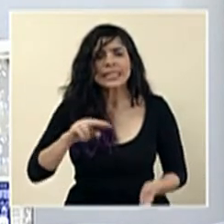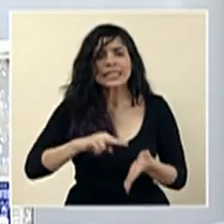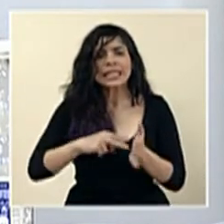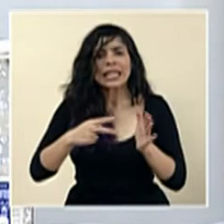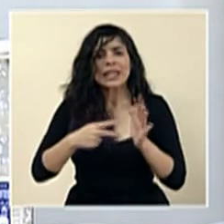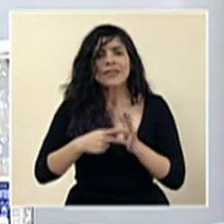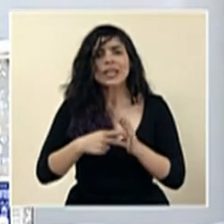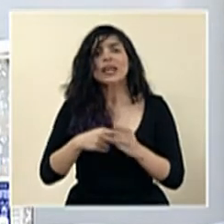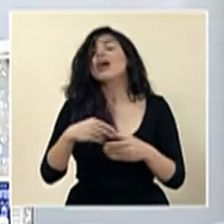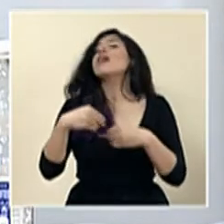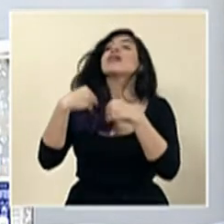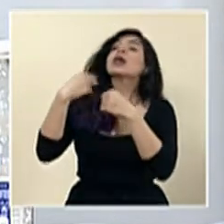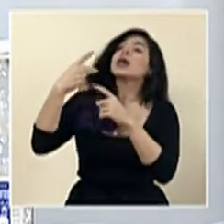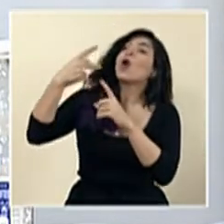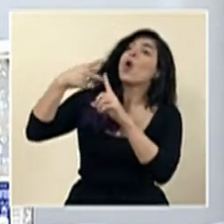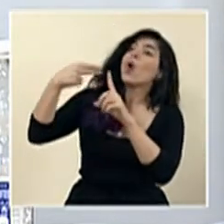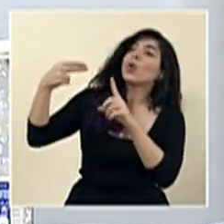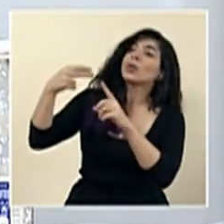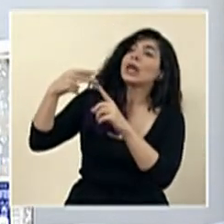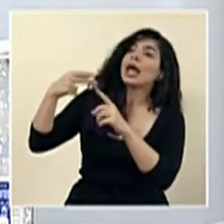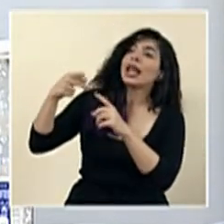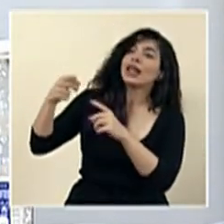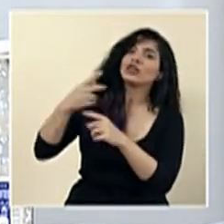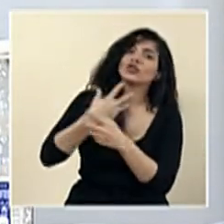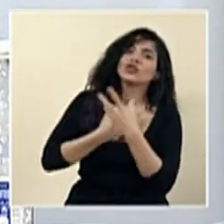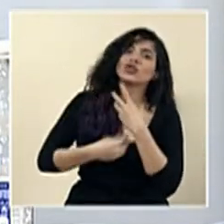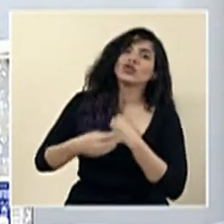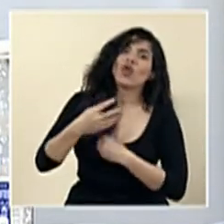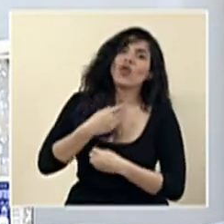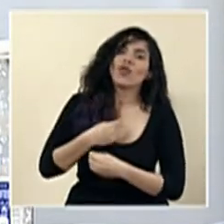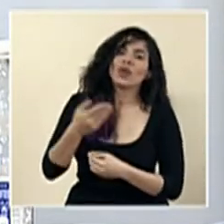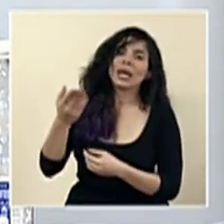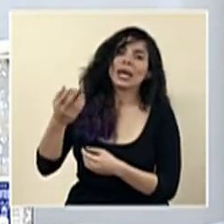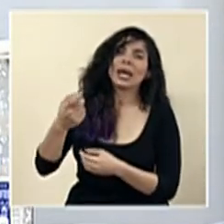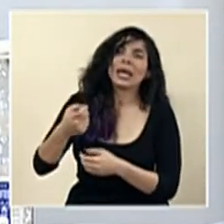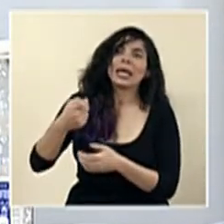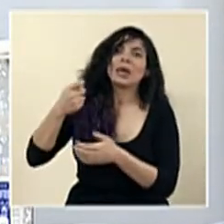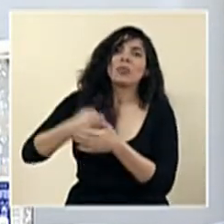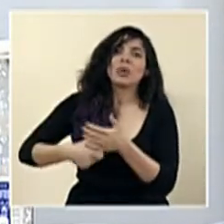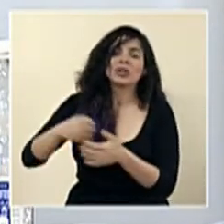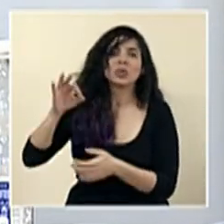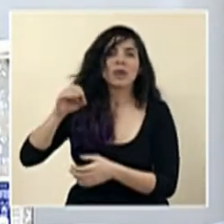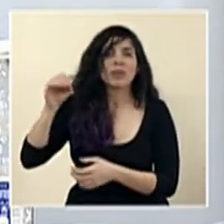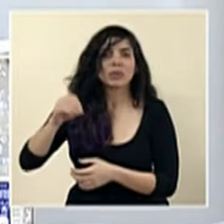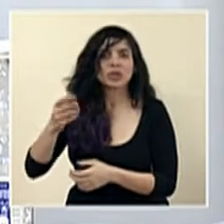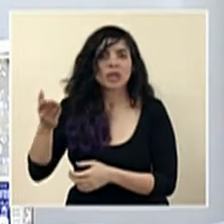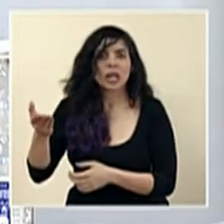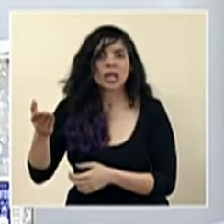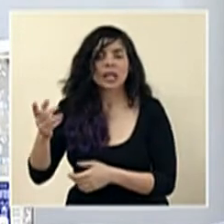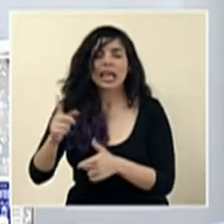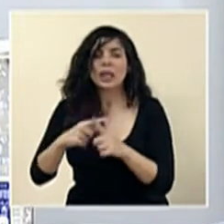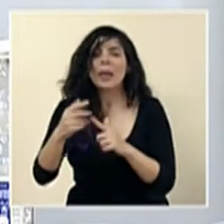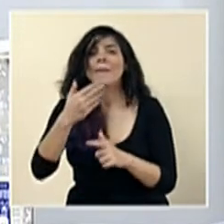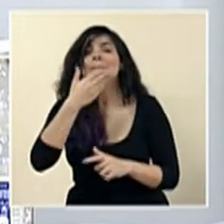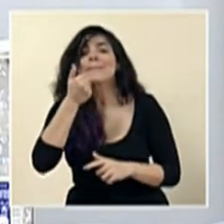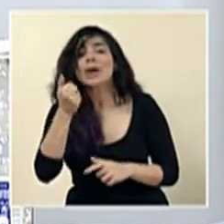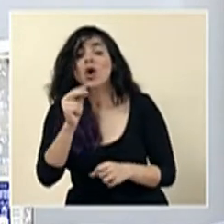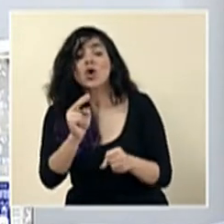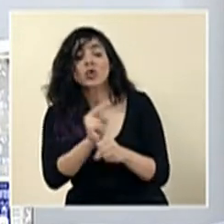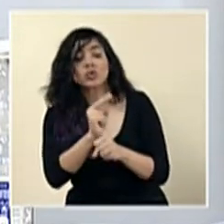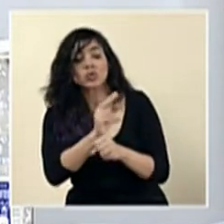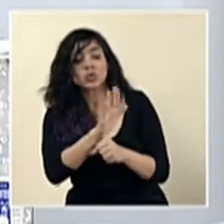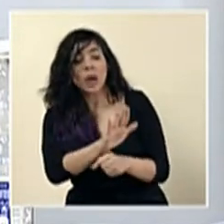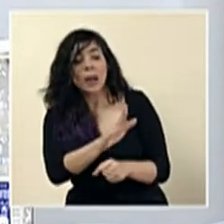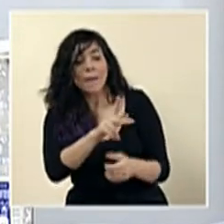a ponerle un impuesto al hotel, que es el que está sufriendo, al empresario hotelero, del 9%. Yo creo que es mejor que el usuario pague